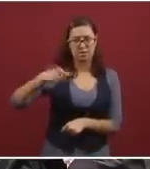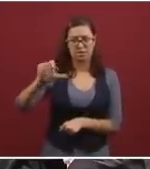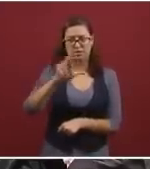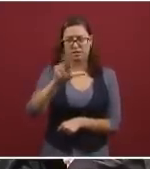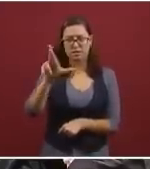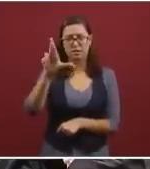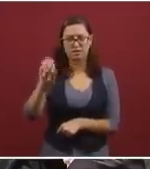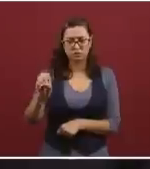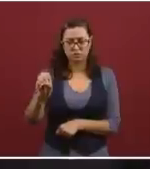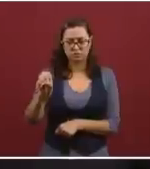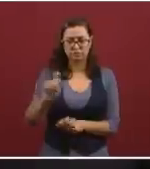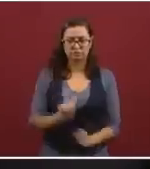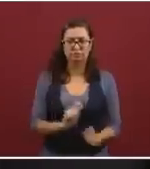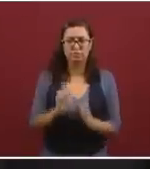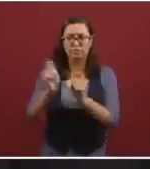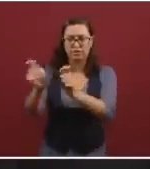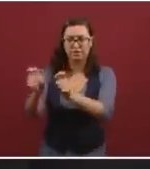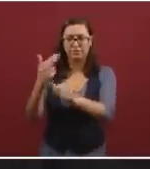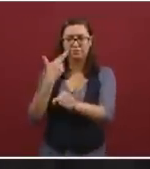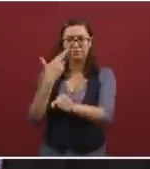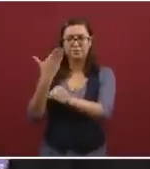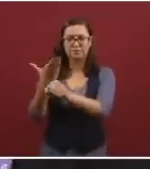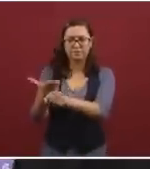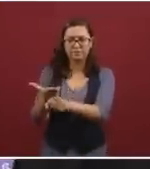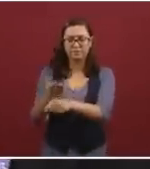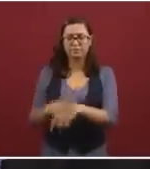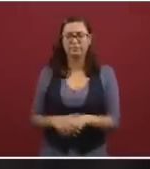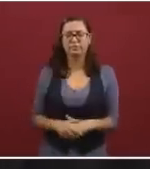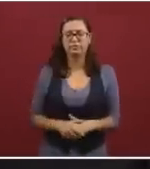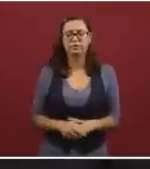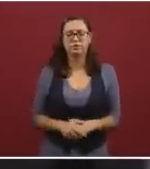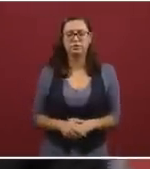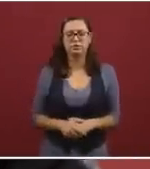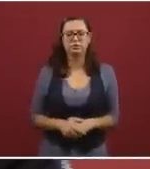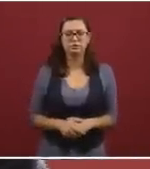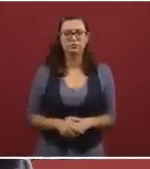luego, con todo respeto a sus